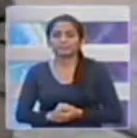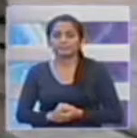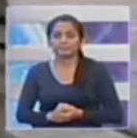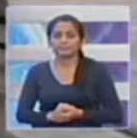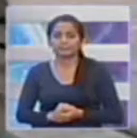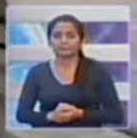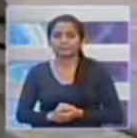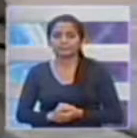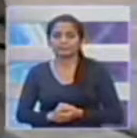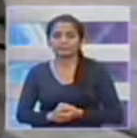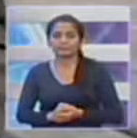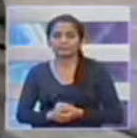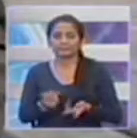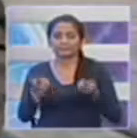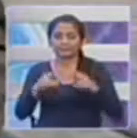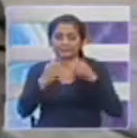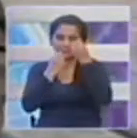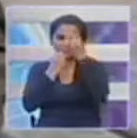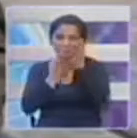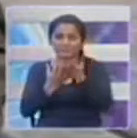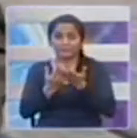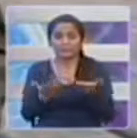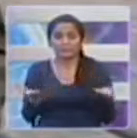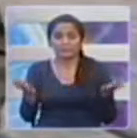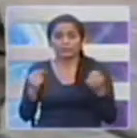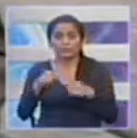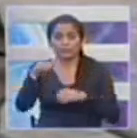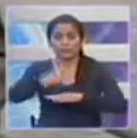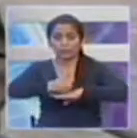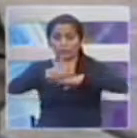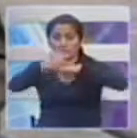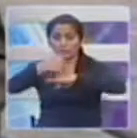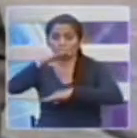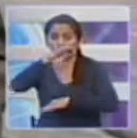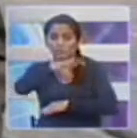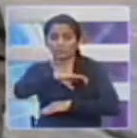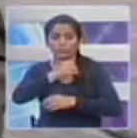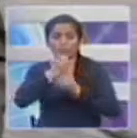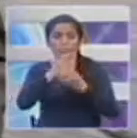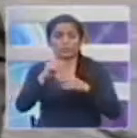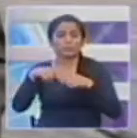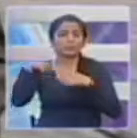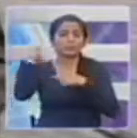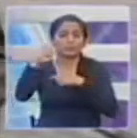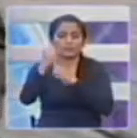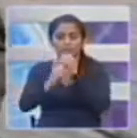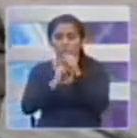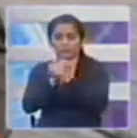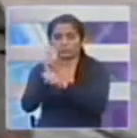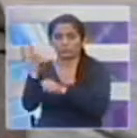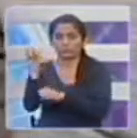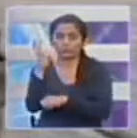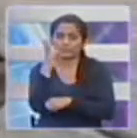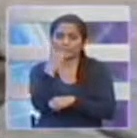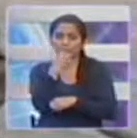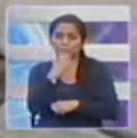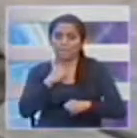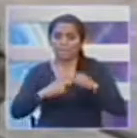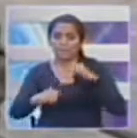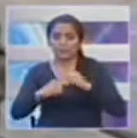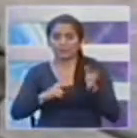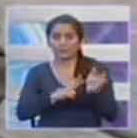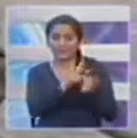María Antonieta y amigos televidentes, las autoridades municipales aseguran que en el mes de mayo del año 2017 no será inaugurado el